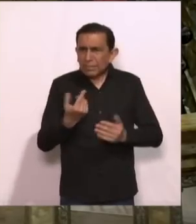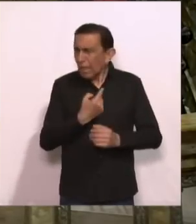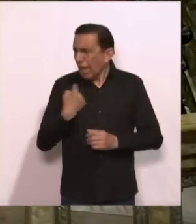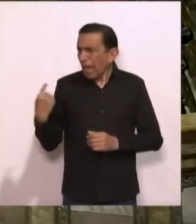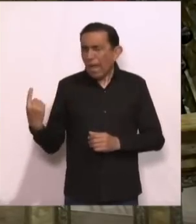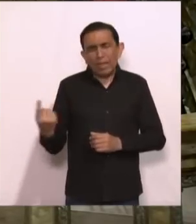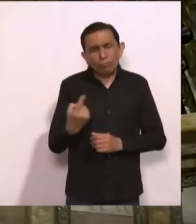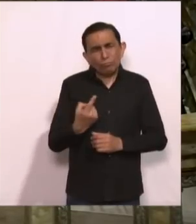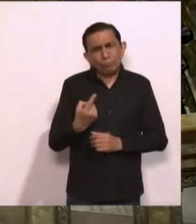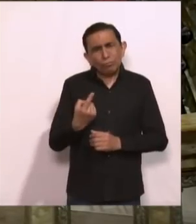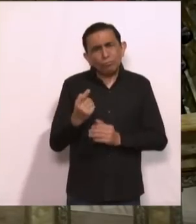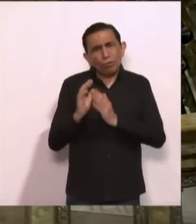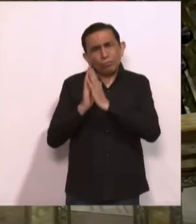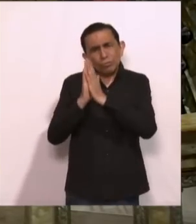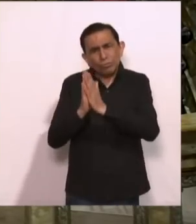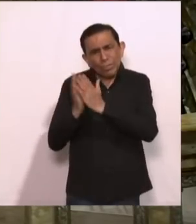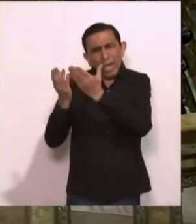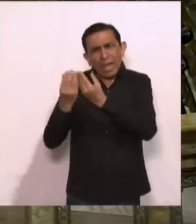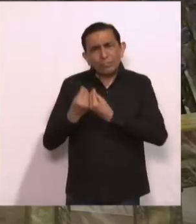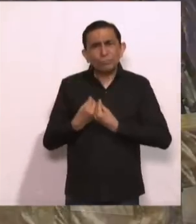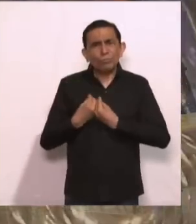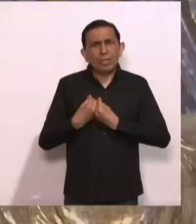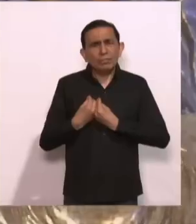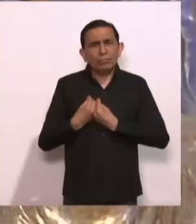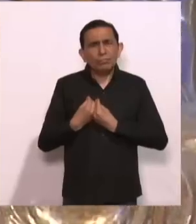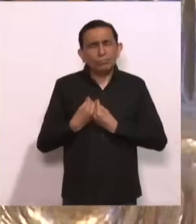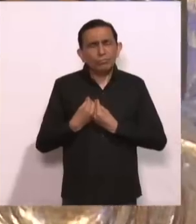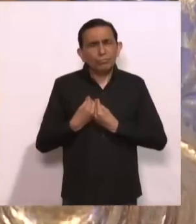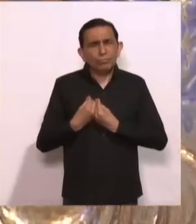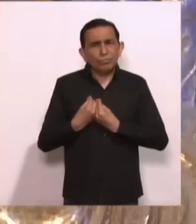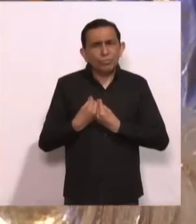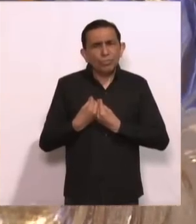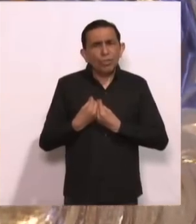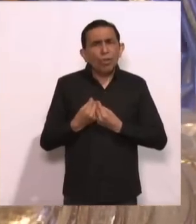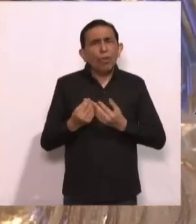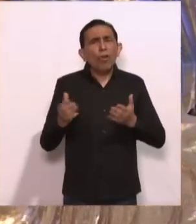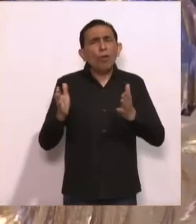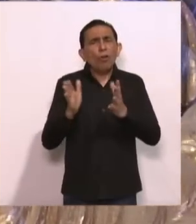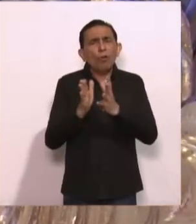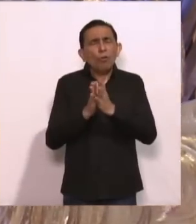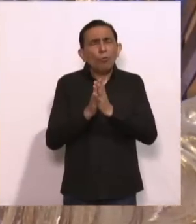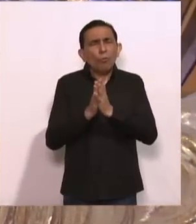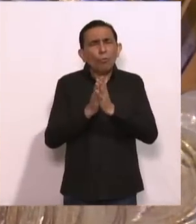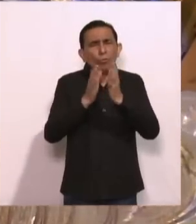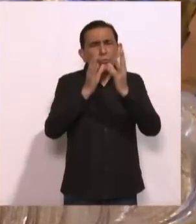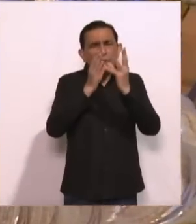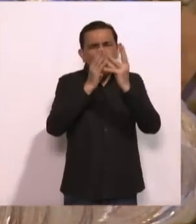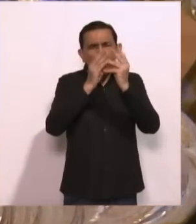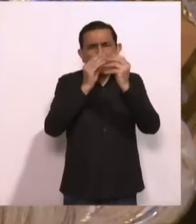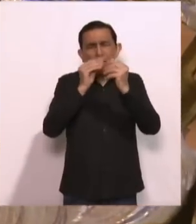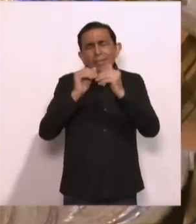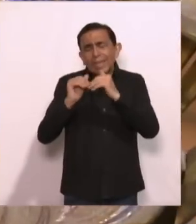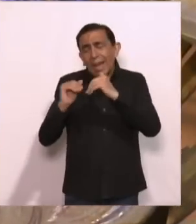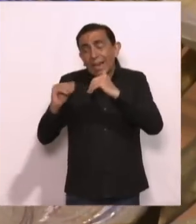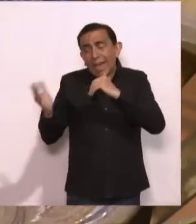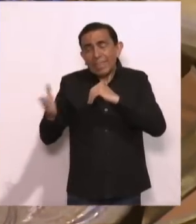atiende nuestras súplicas. Tú que estás sentado a la derecha